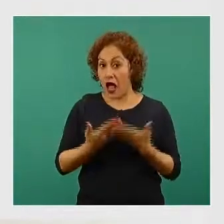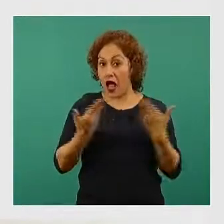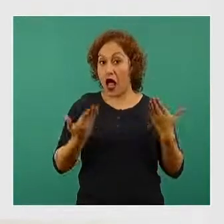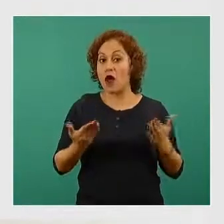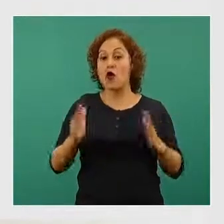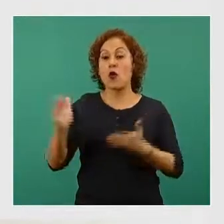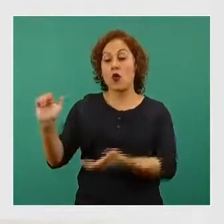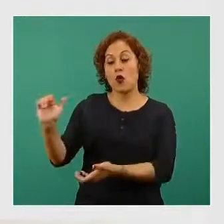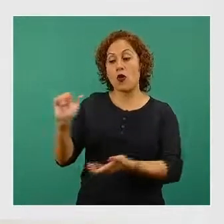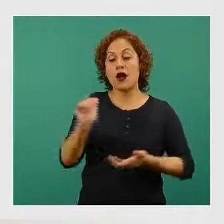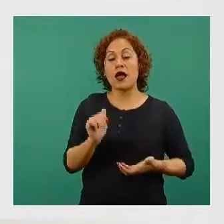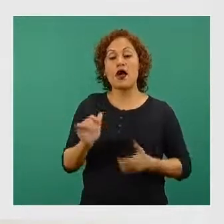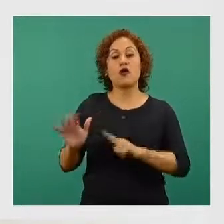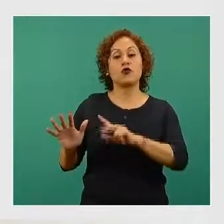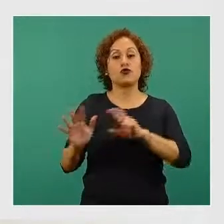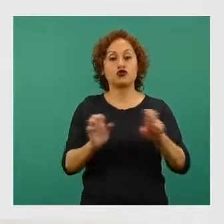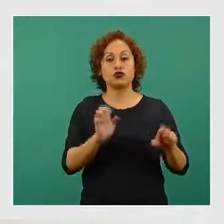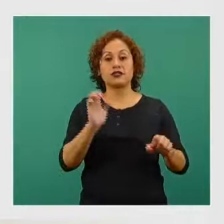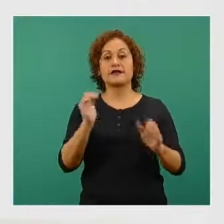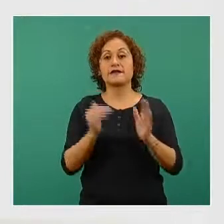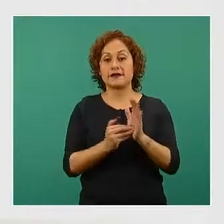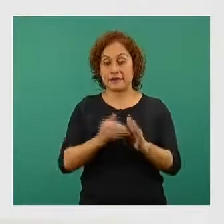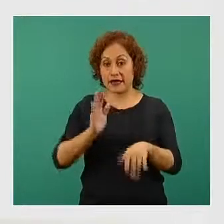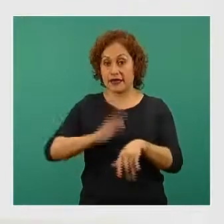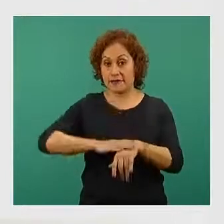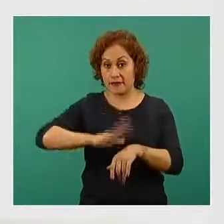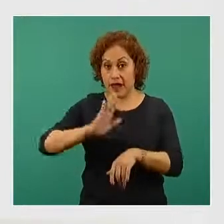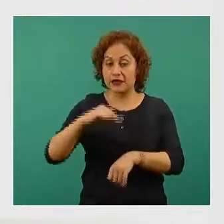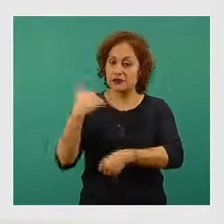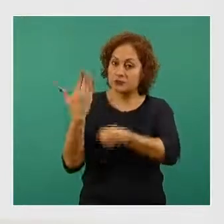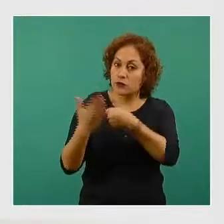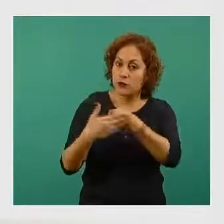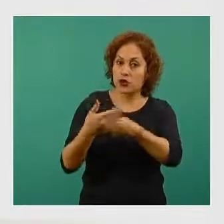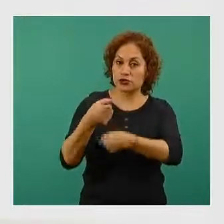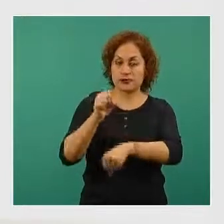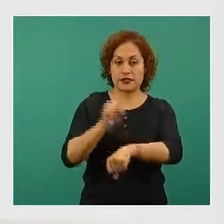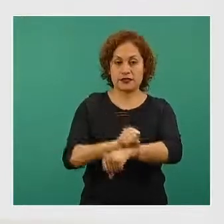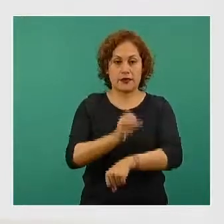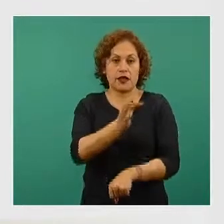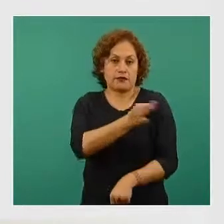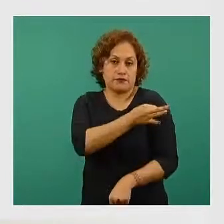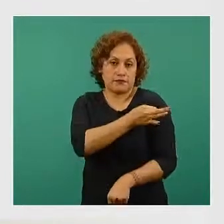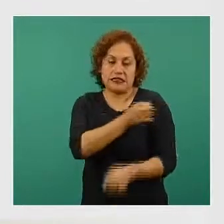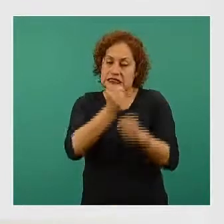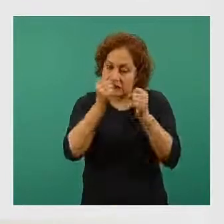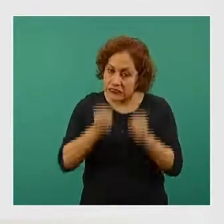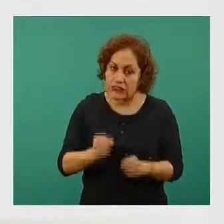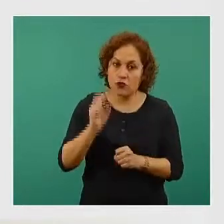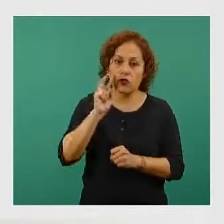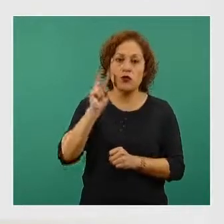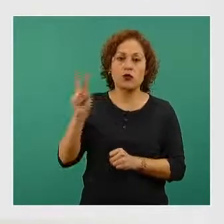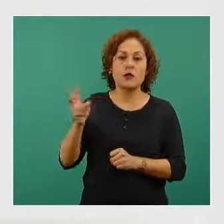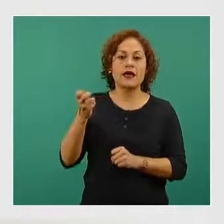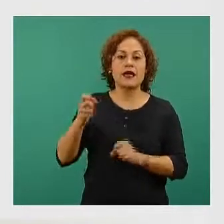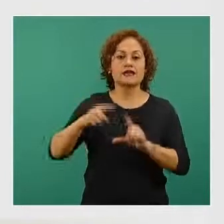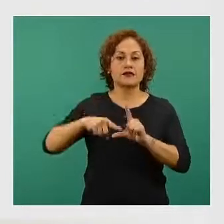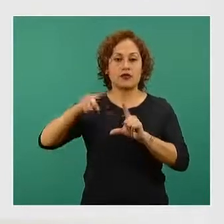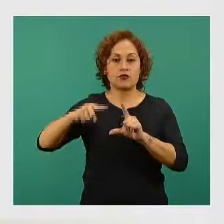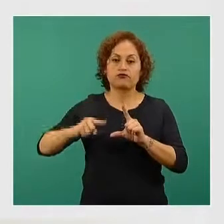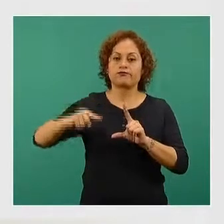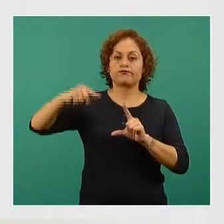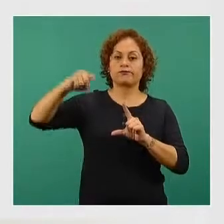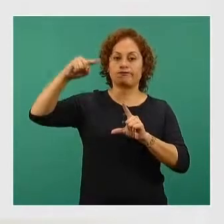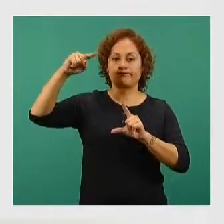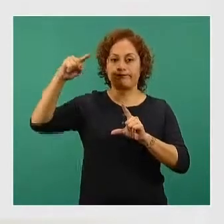empezarán a aplicar la próxima semana, de seguro veremos que la velocidad de nuestra curva de avance acumulado